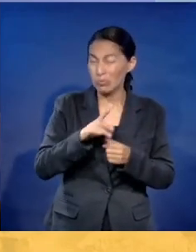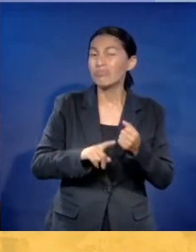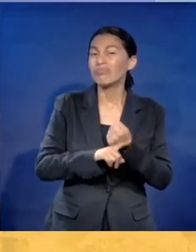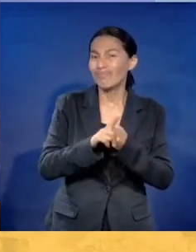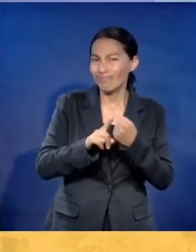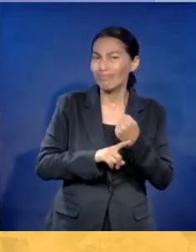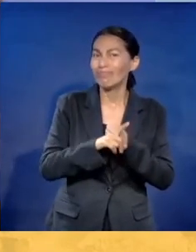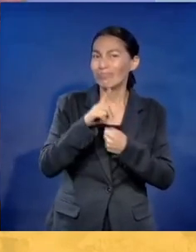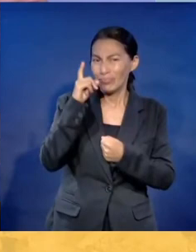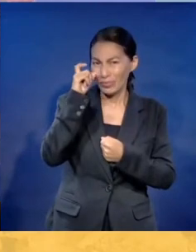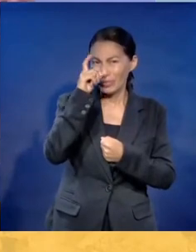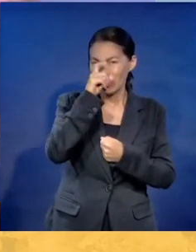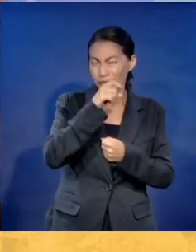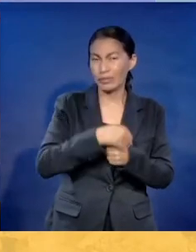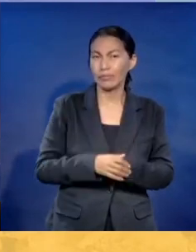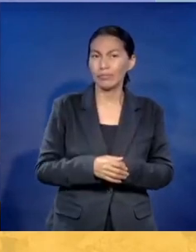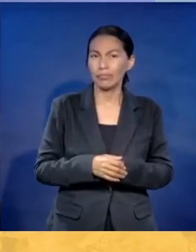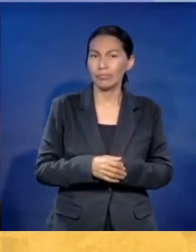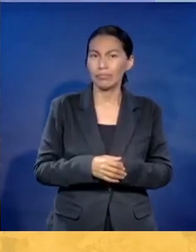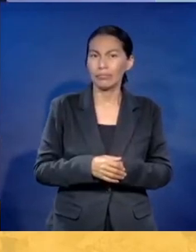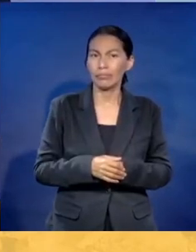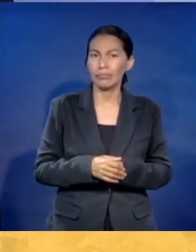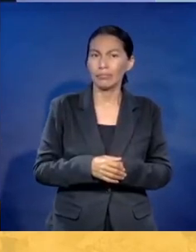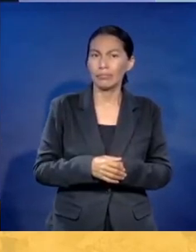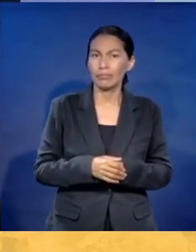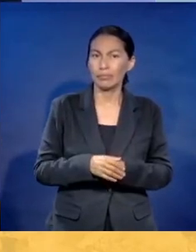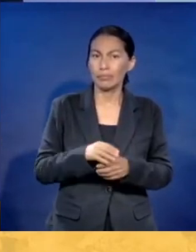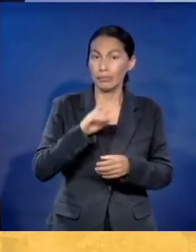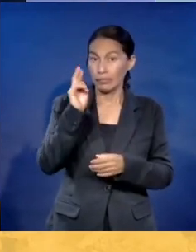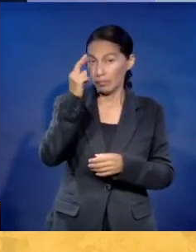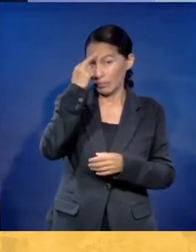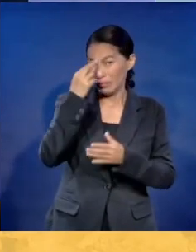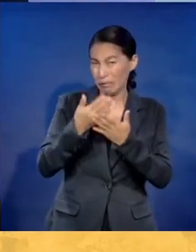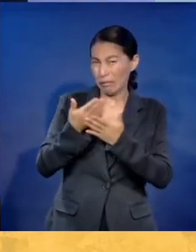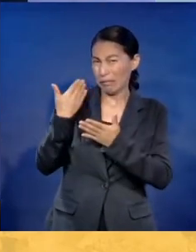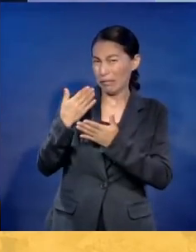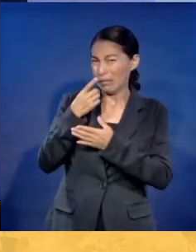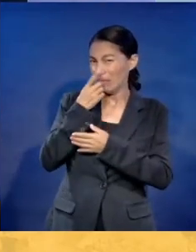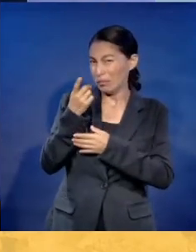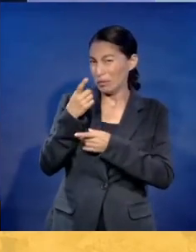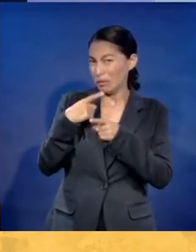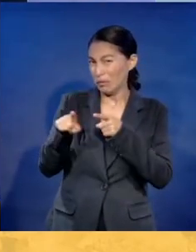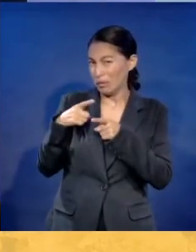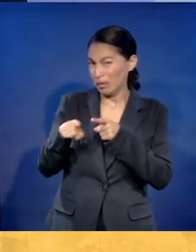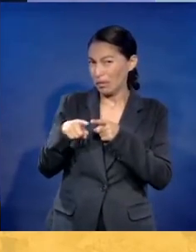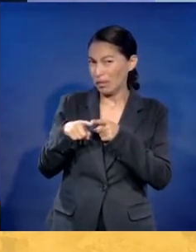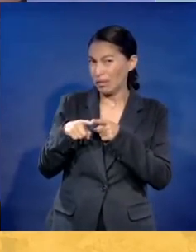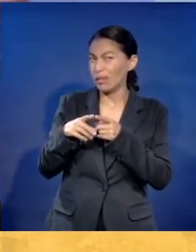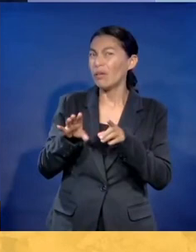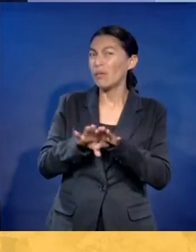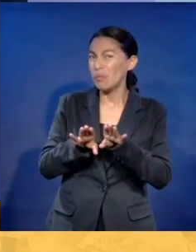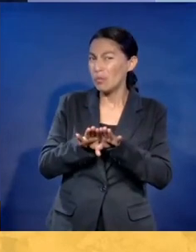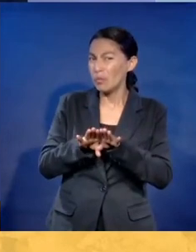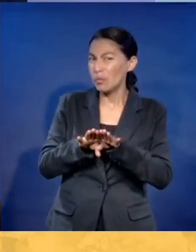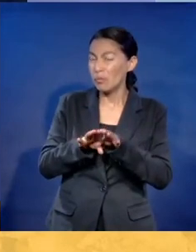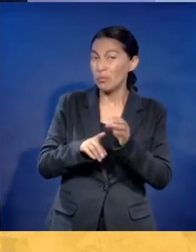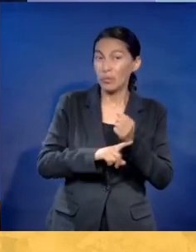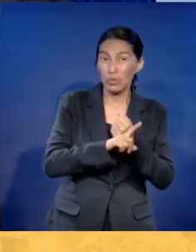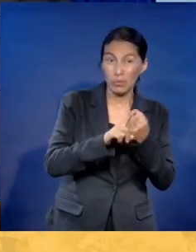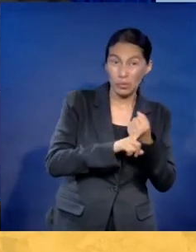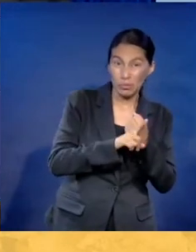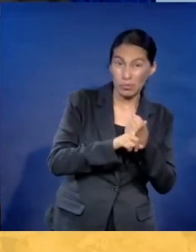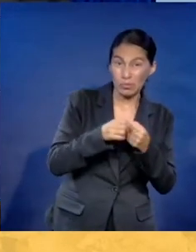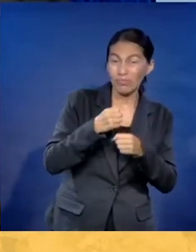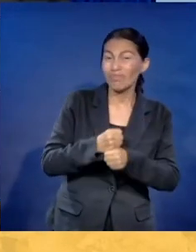la diferencia se acuerdan que dijimos al principio de la semana es cómo enfrentamos esos problemas los hacemos crisis o